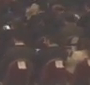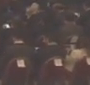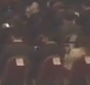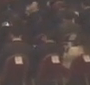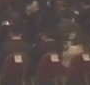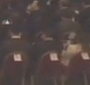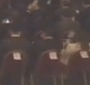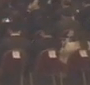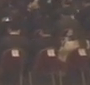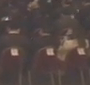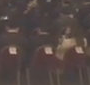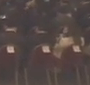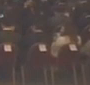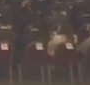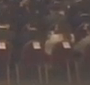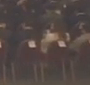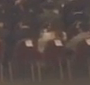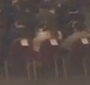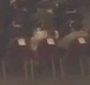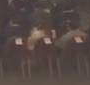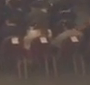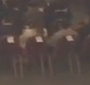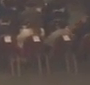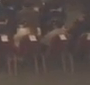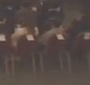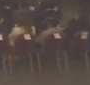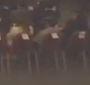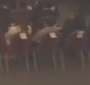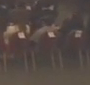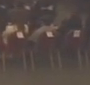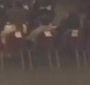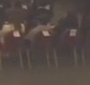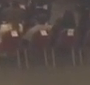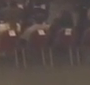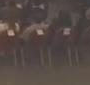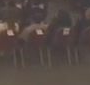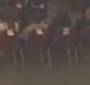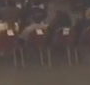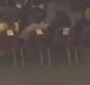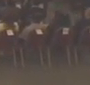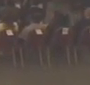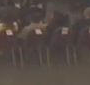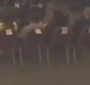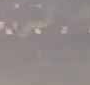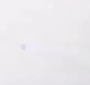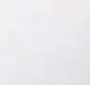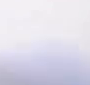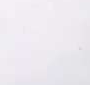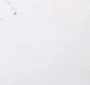Señoras y señores, así es como en San Luis Potosí, unidos, avanzamos.